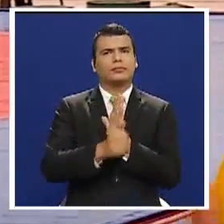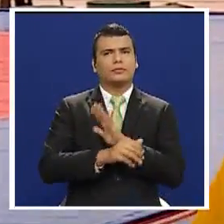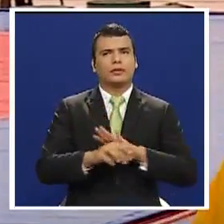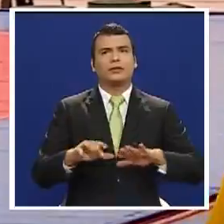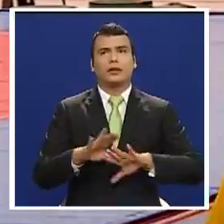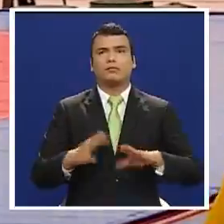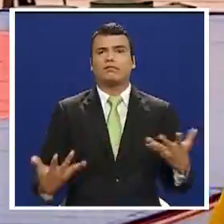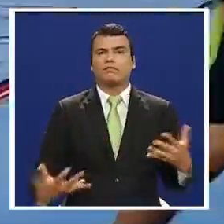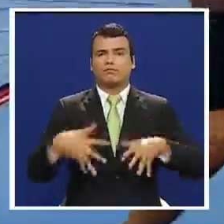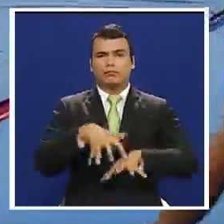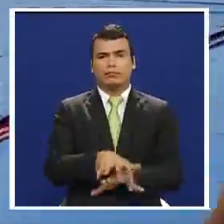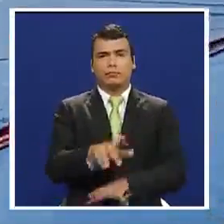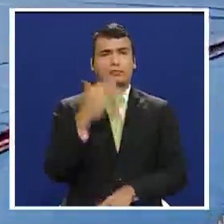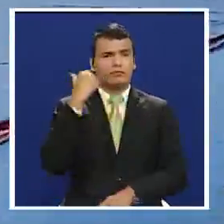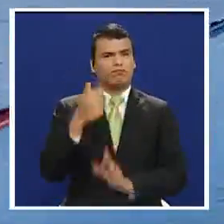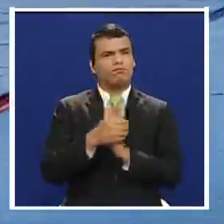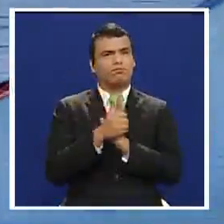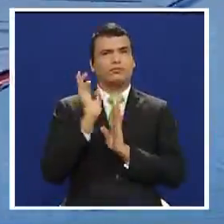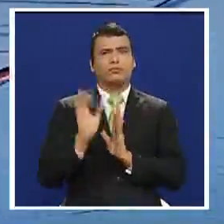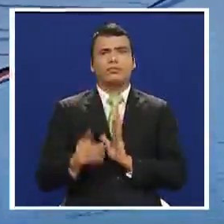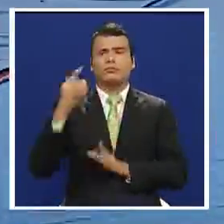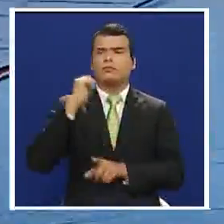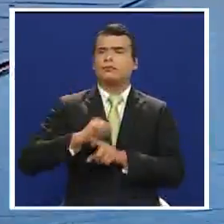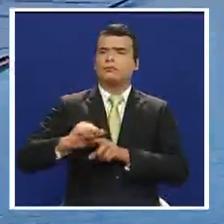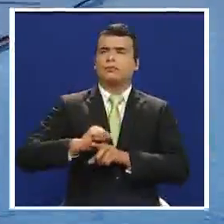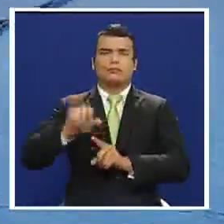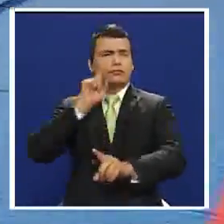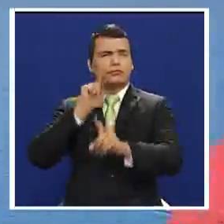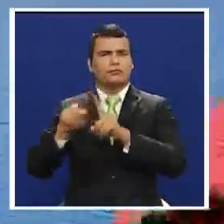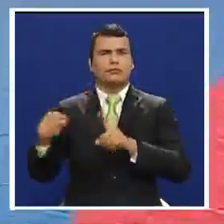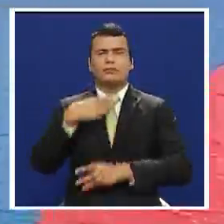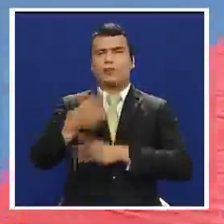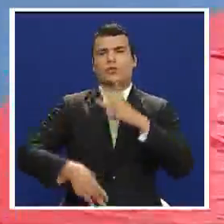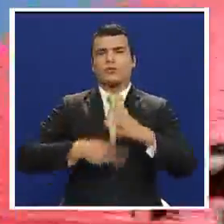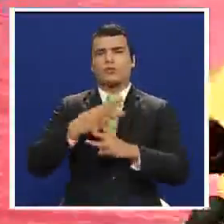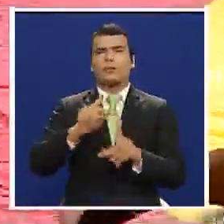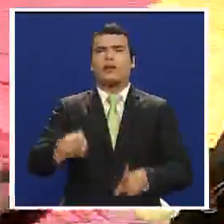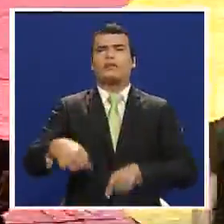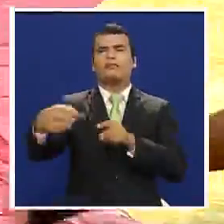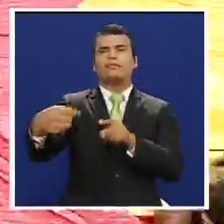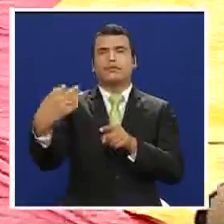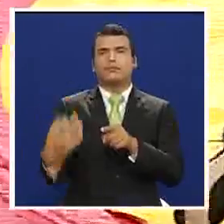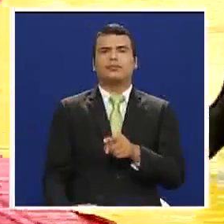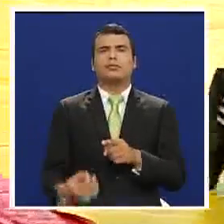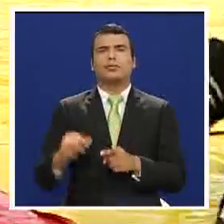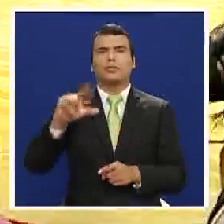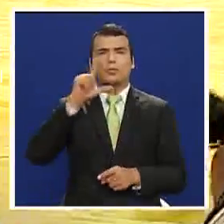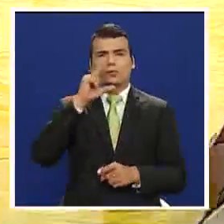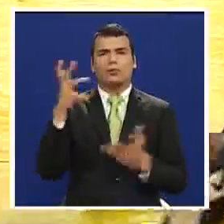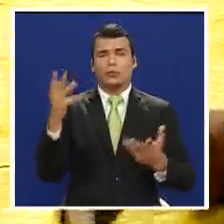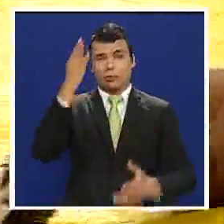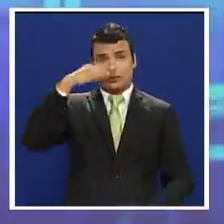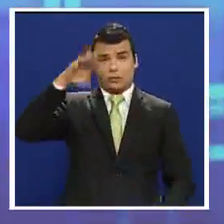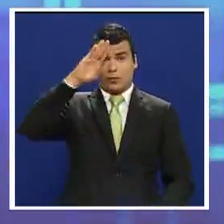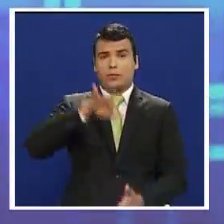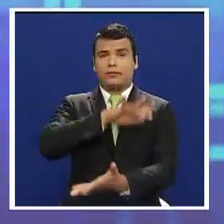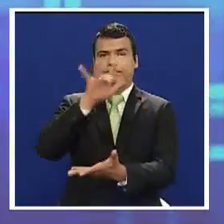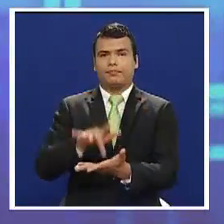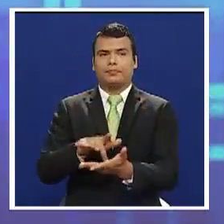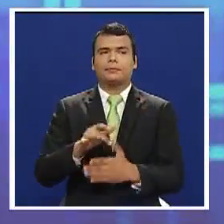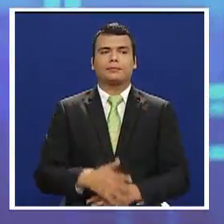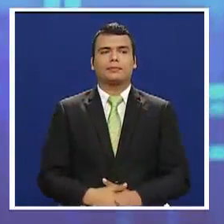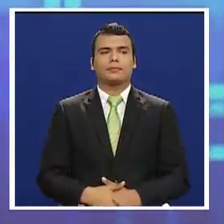yo era muy disciplinada, me gustaban mucho los conflictos así. Me dijo que me metiera a lucha para que quemara la energía y no